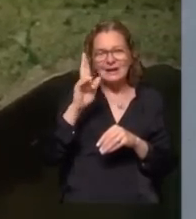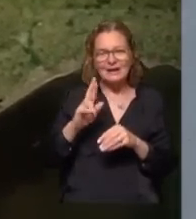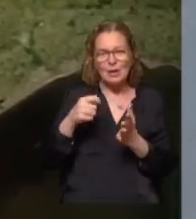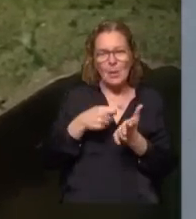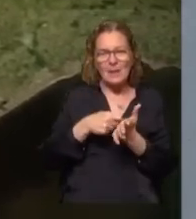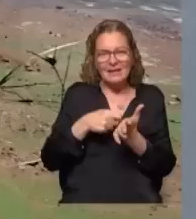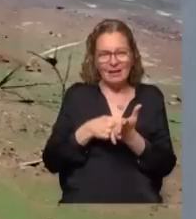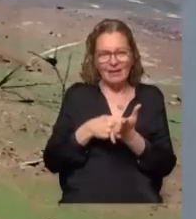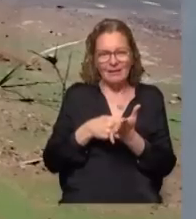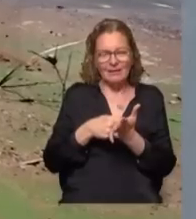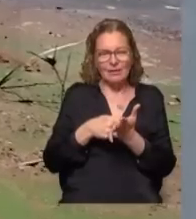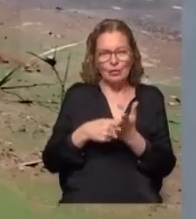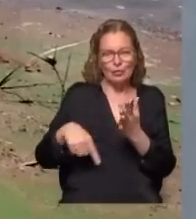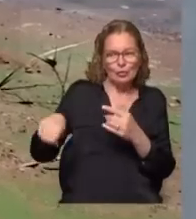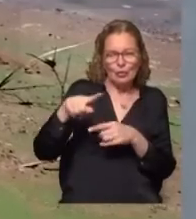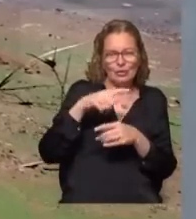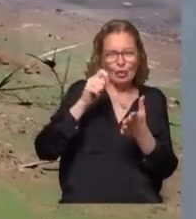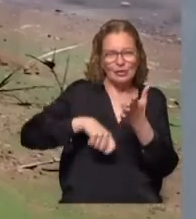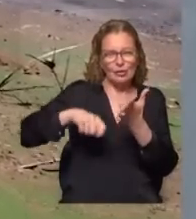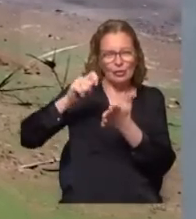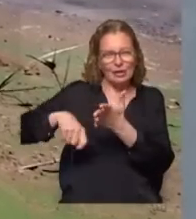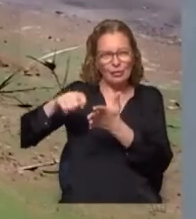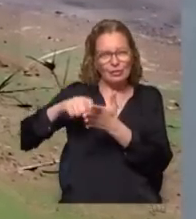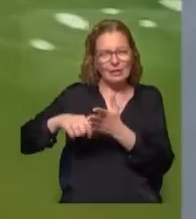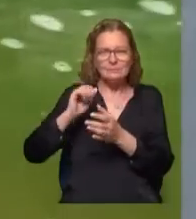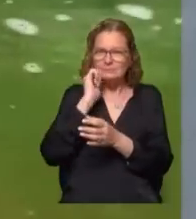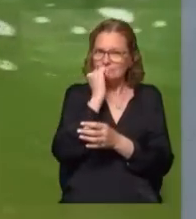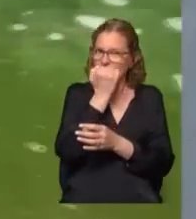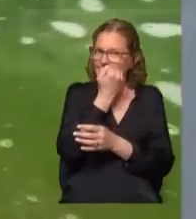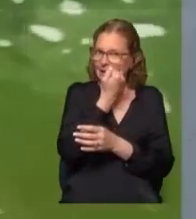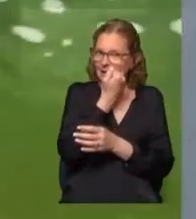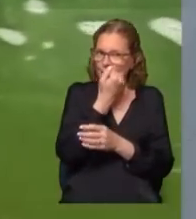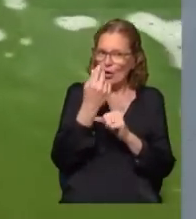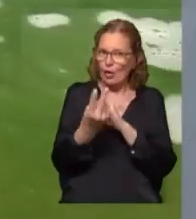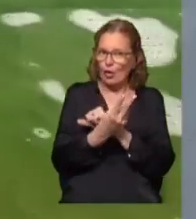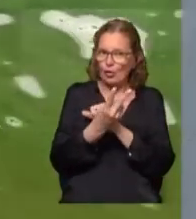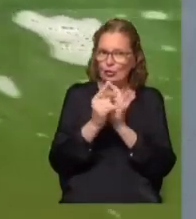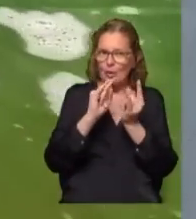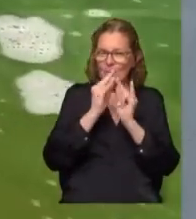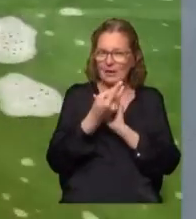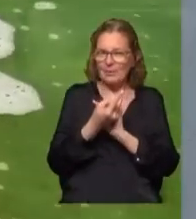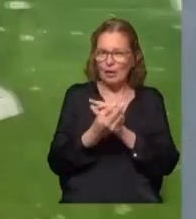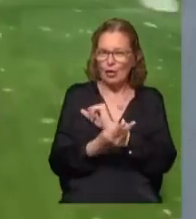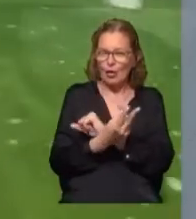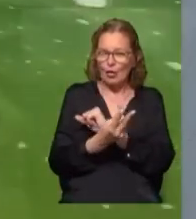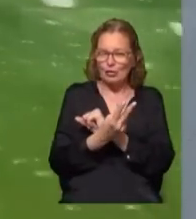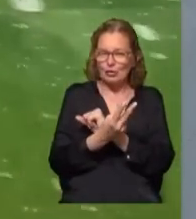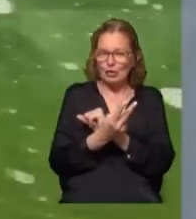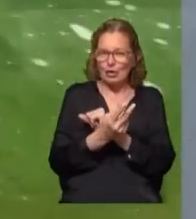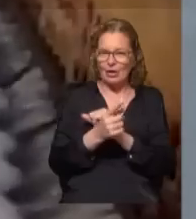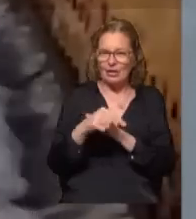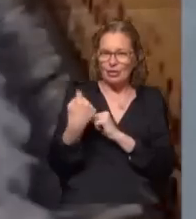plata todos estos contratos fueron firmados en secreto Sin Control parlamentario Sin Control institucional o